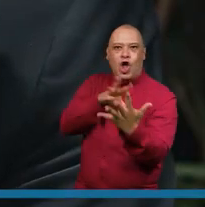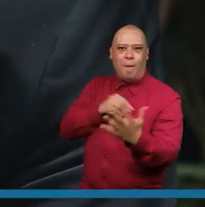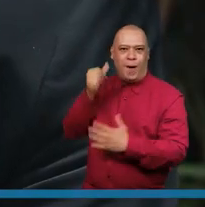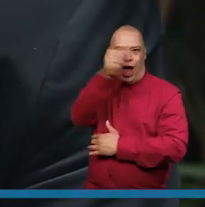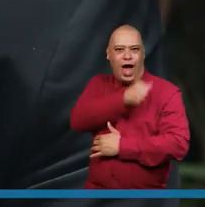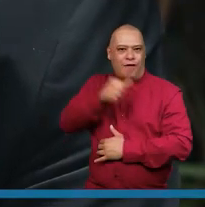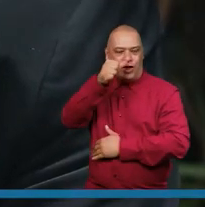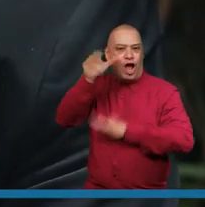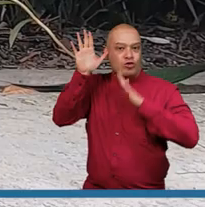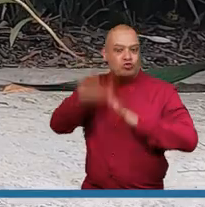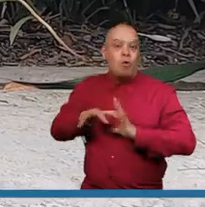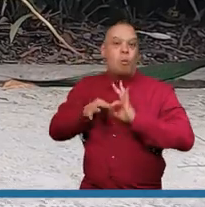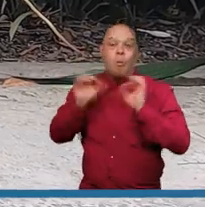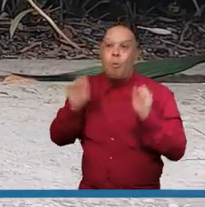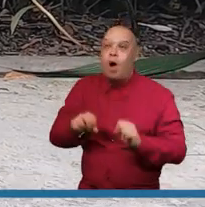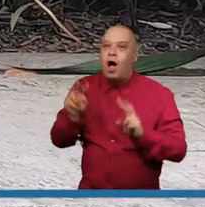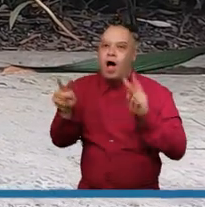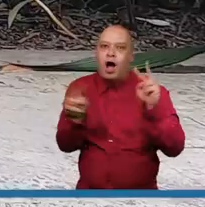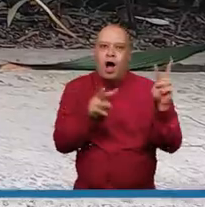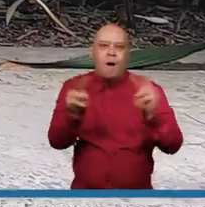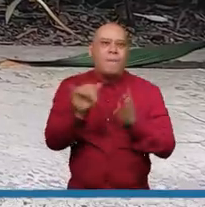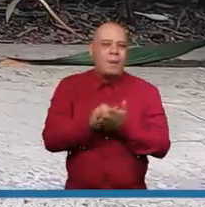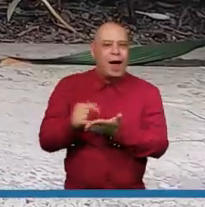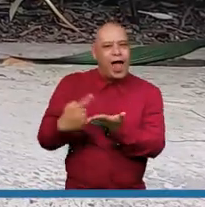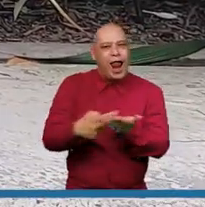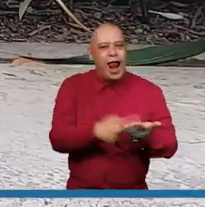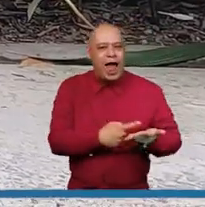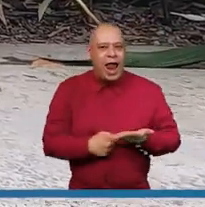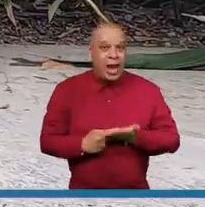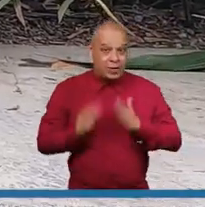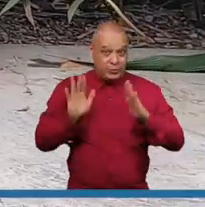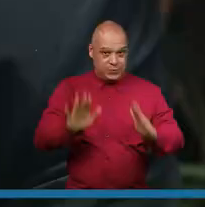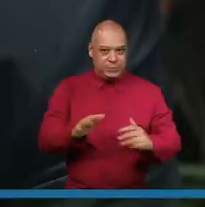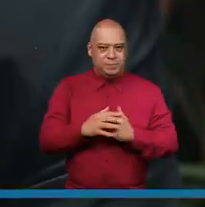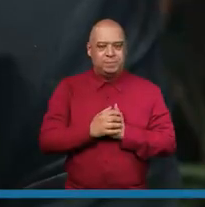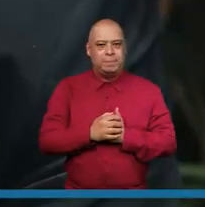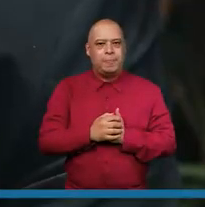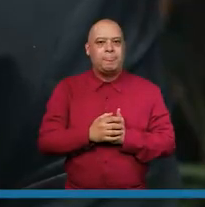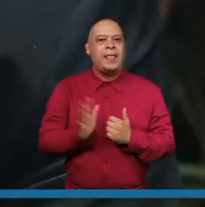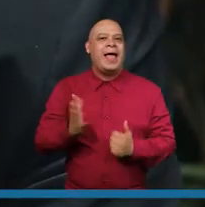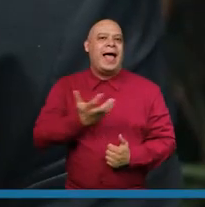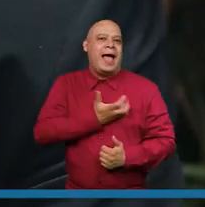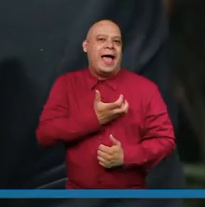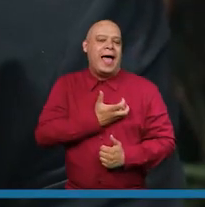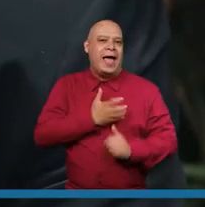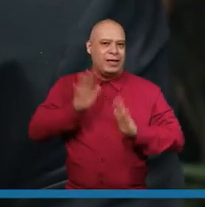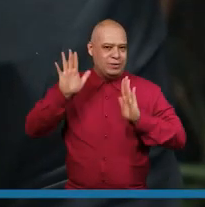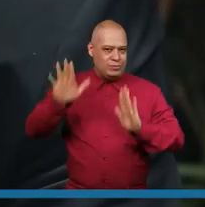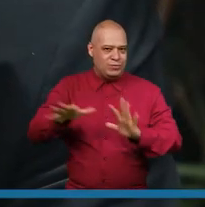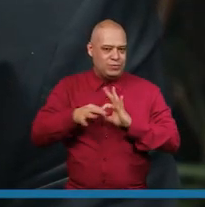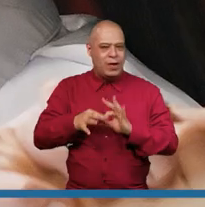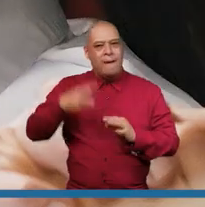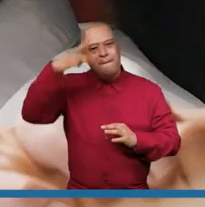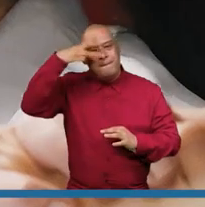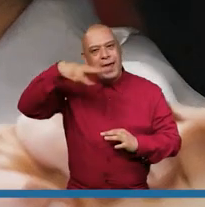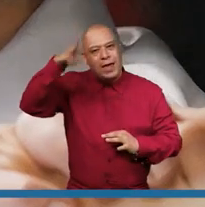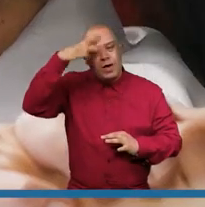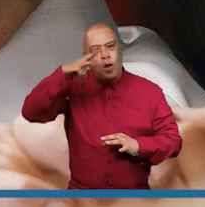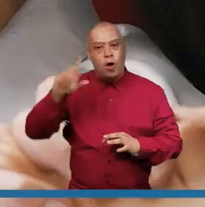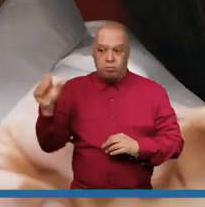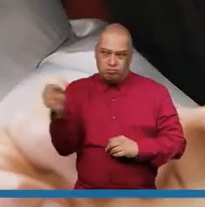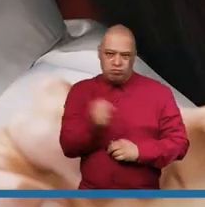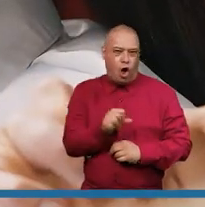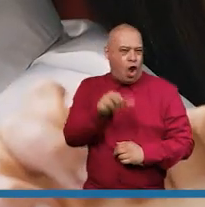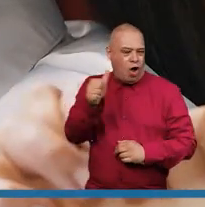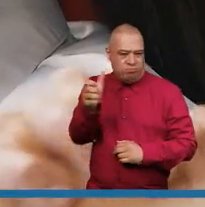también en su territorio. Tuvimos una mesa donde estuvo participando la alcaldesa de Nuevo Laredo en México y es una